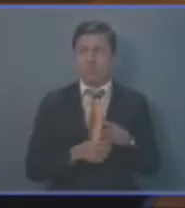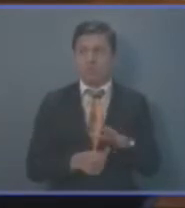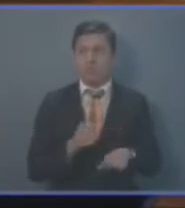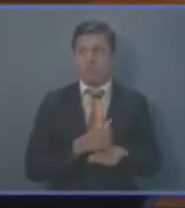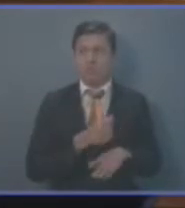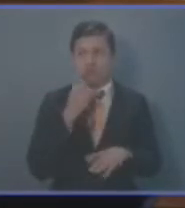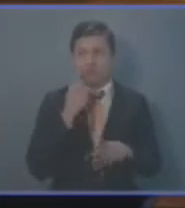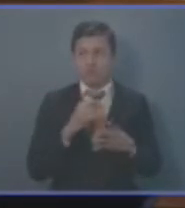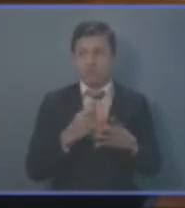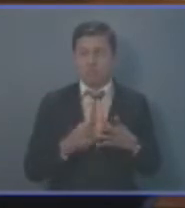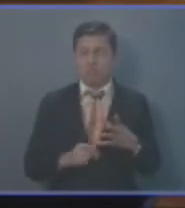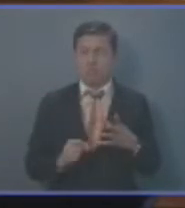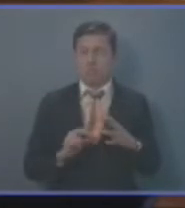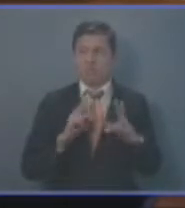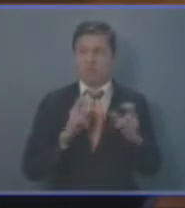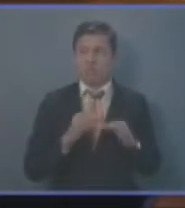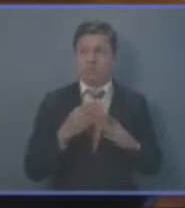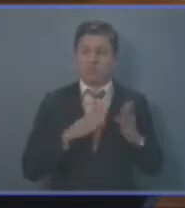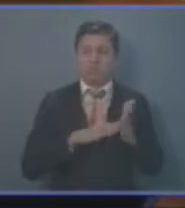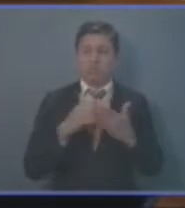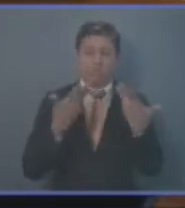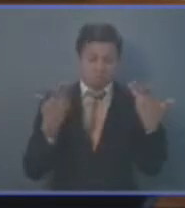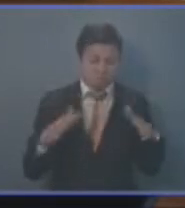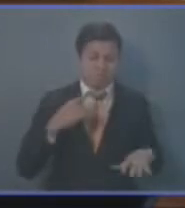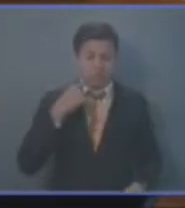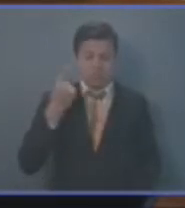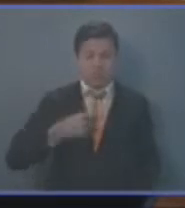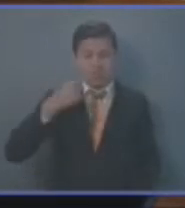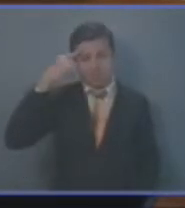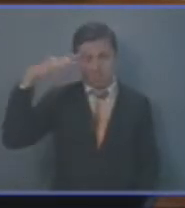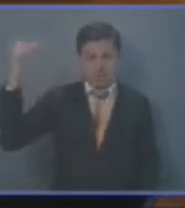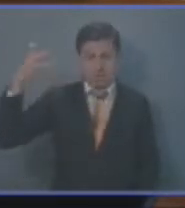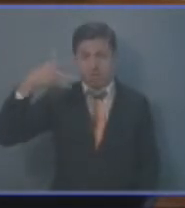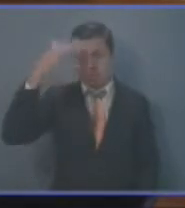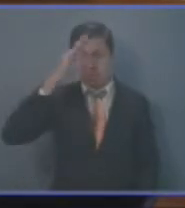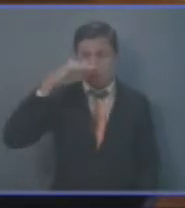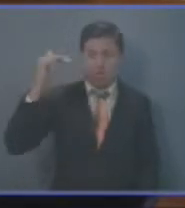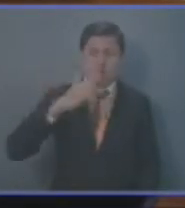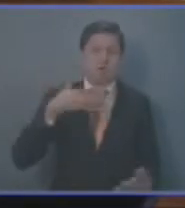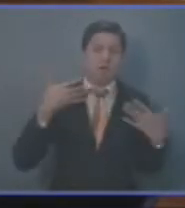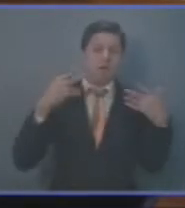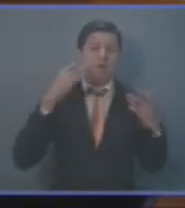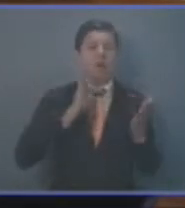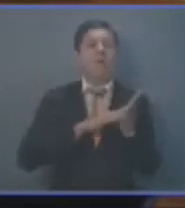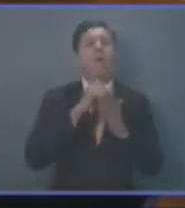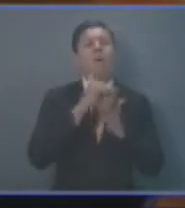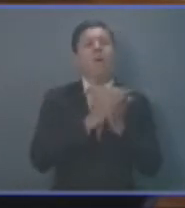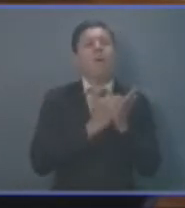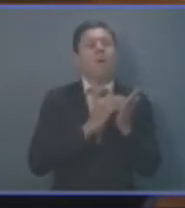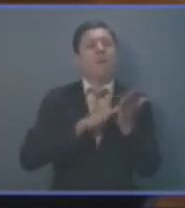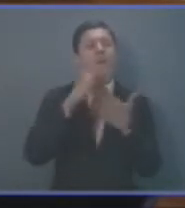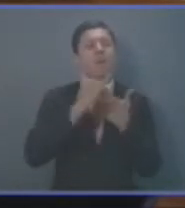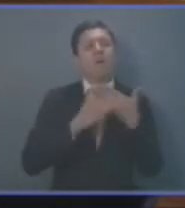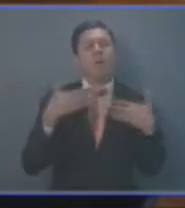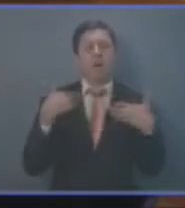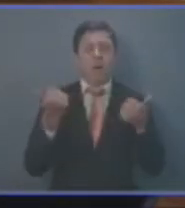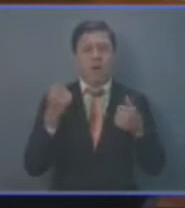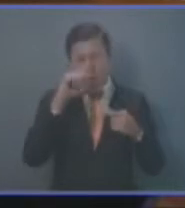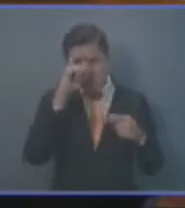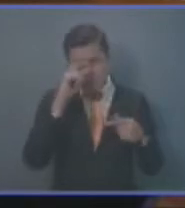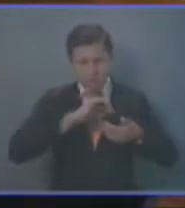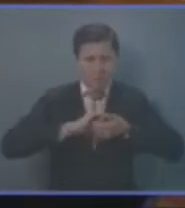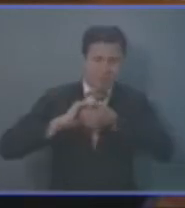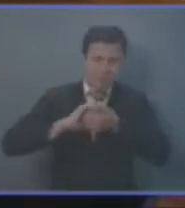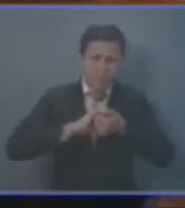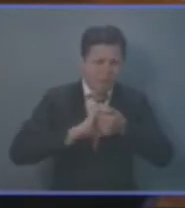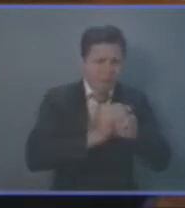y evaluar las acciones estipuladas en la Política y Plan Nacional de Salud que garanticen el trabajo coordinado y articulado